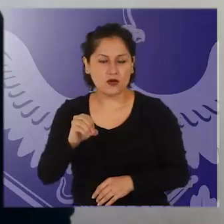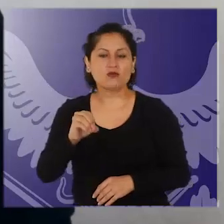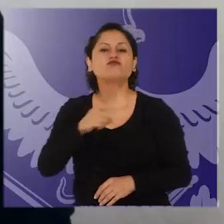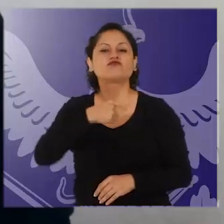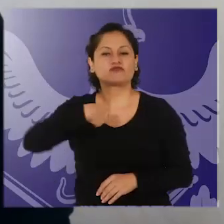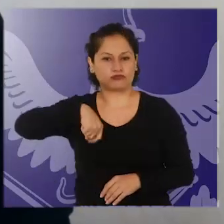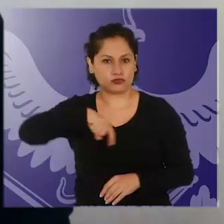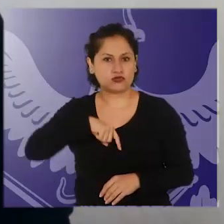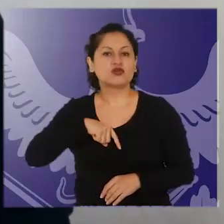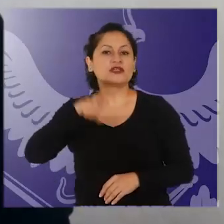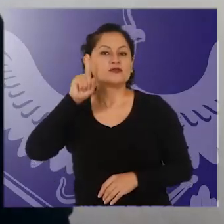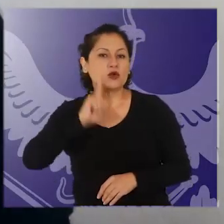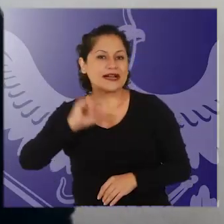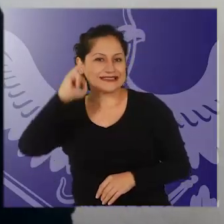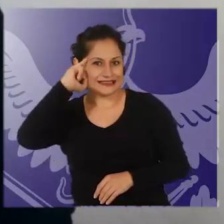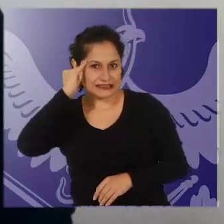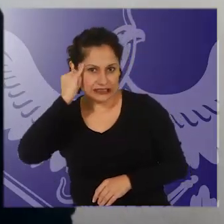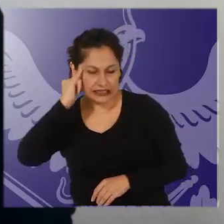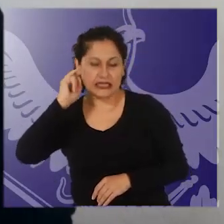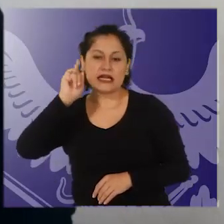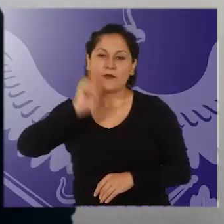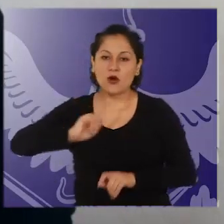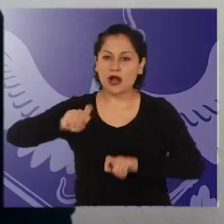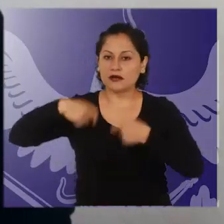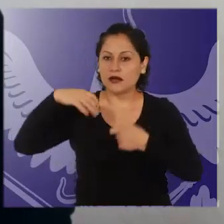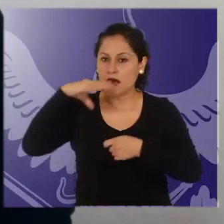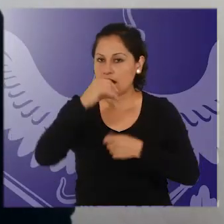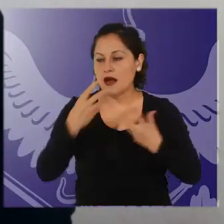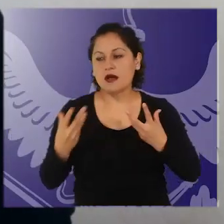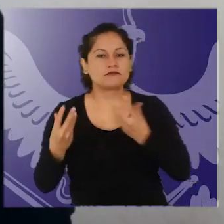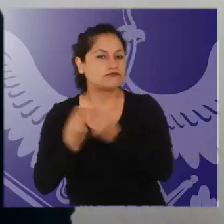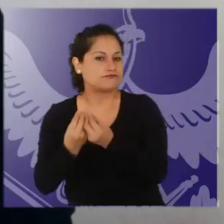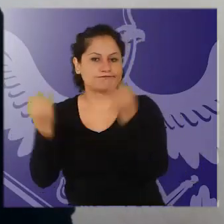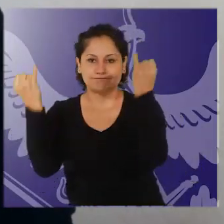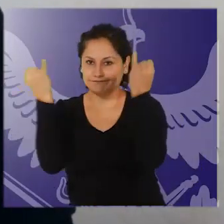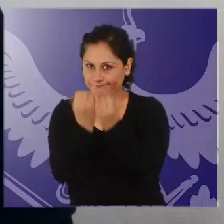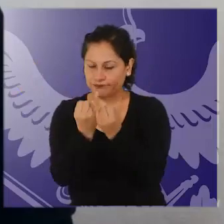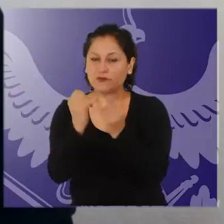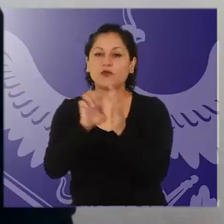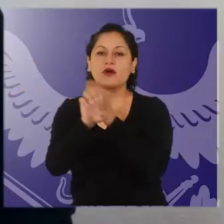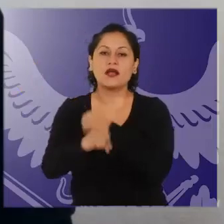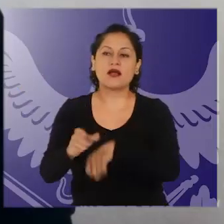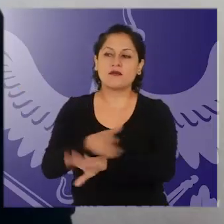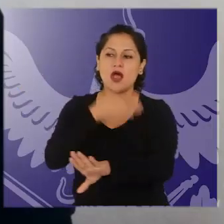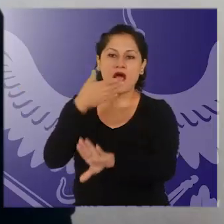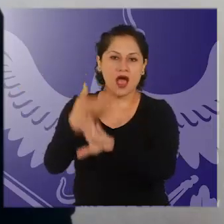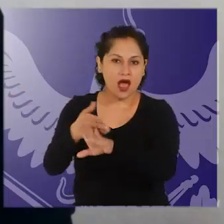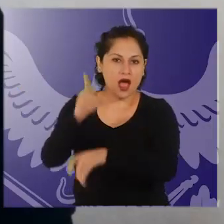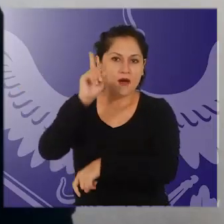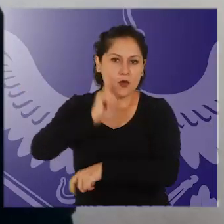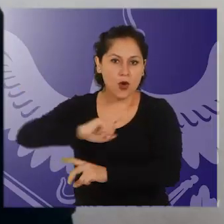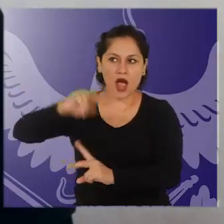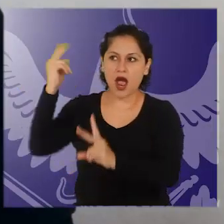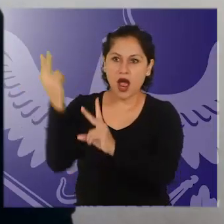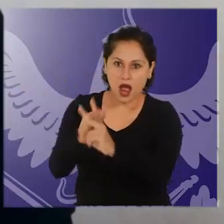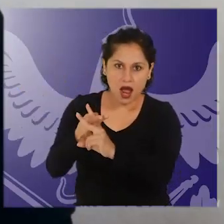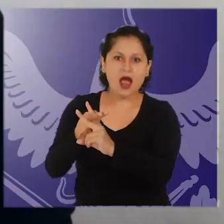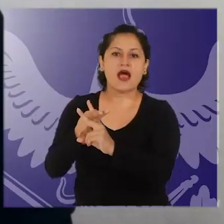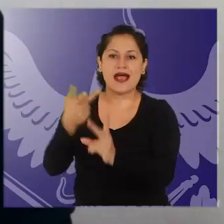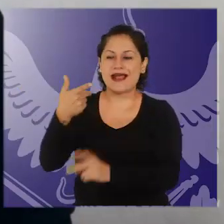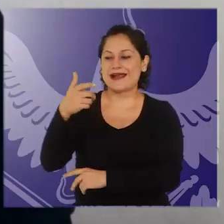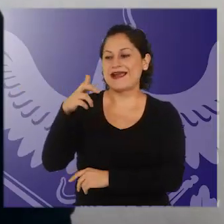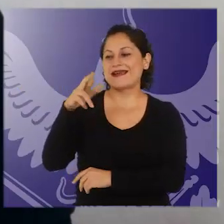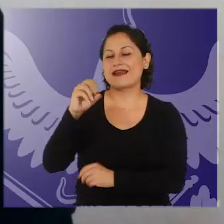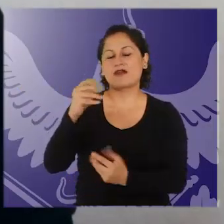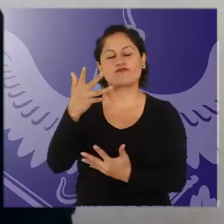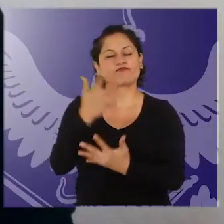con nuestras hermanas indígenas. La situación del racismo sistemático, los feminicidios, la violencia